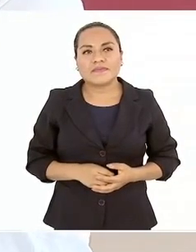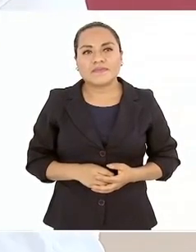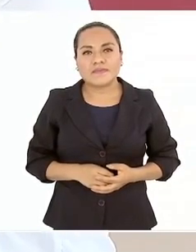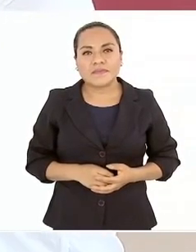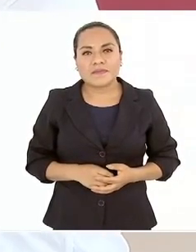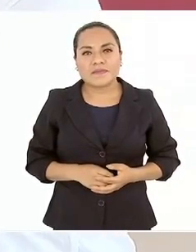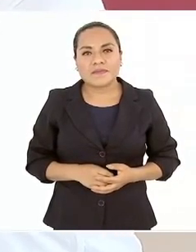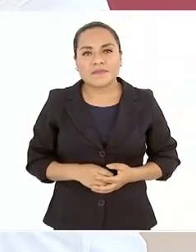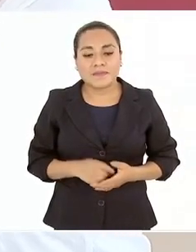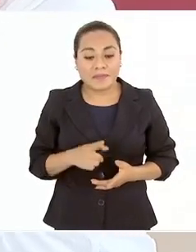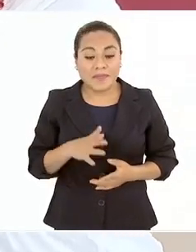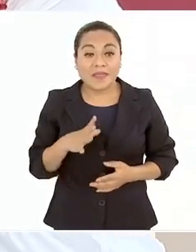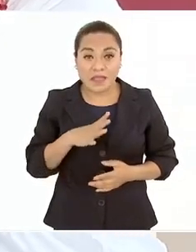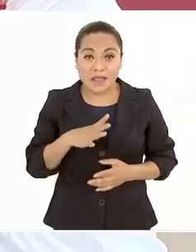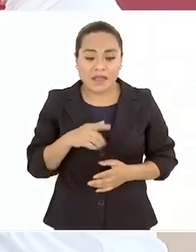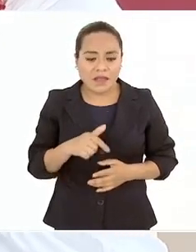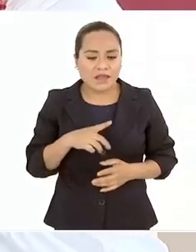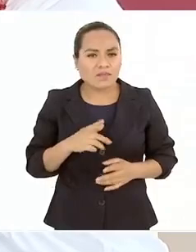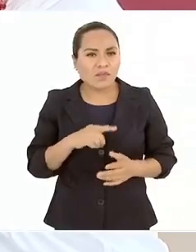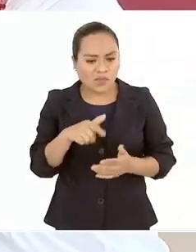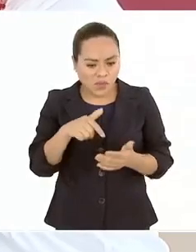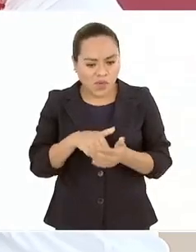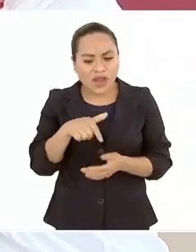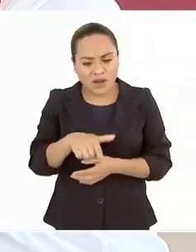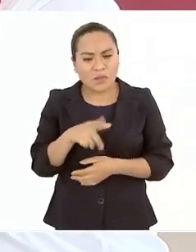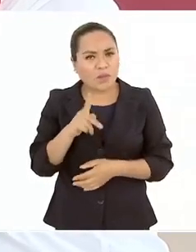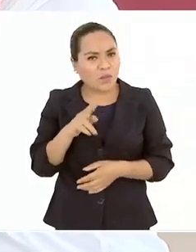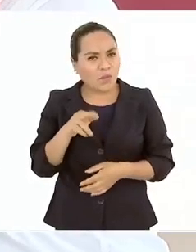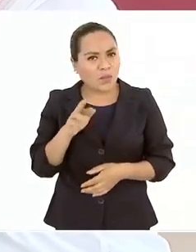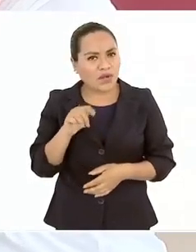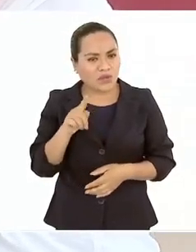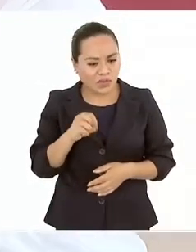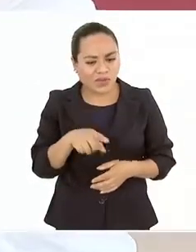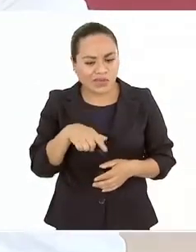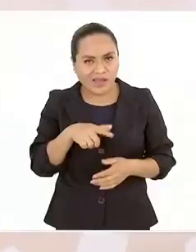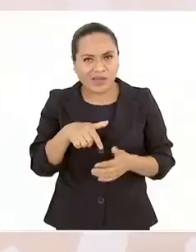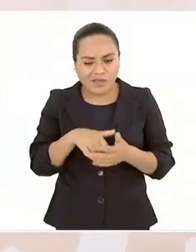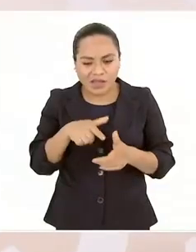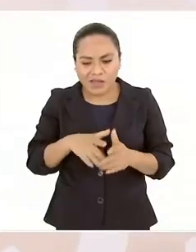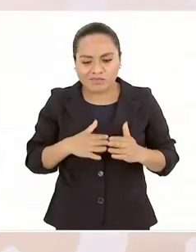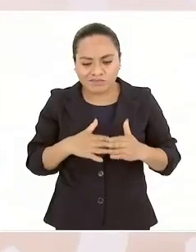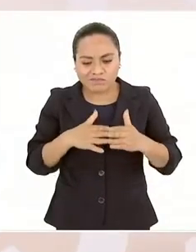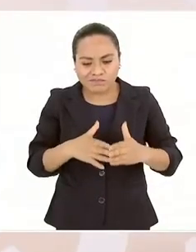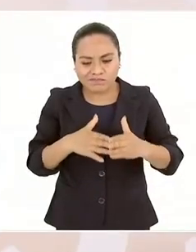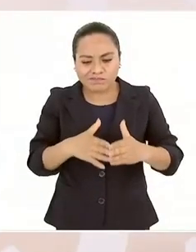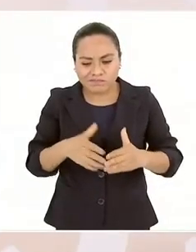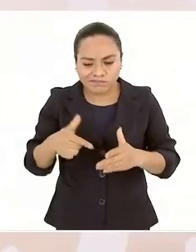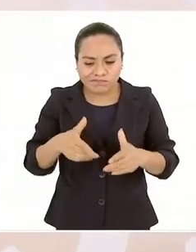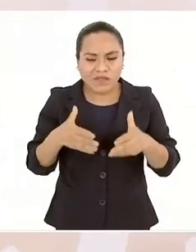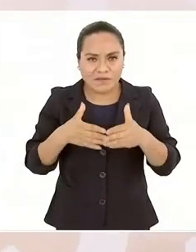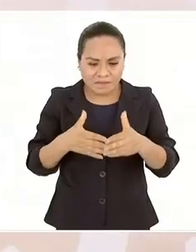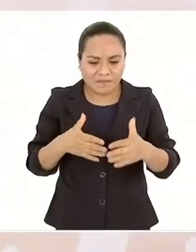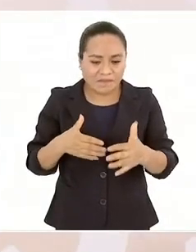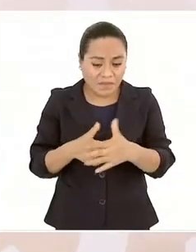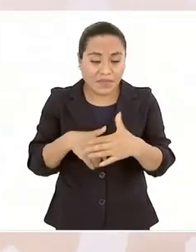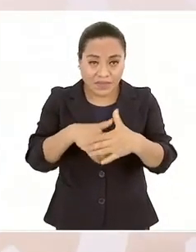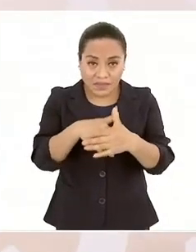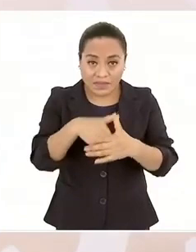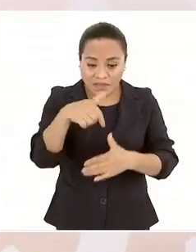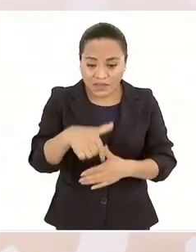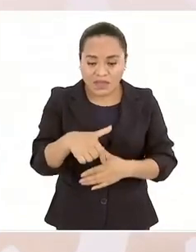construyó este puerto y se construyó el puerto de